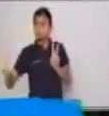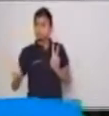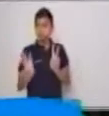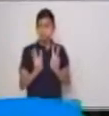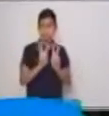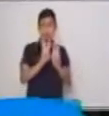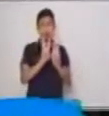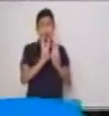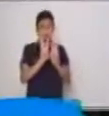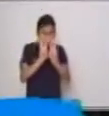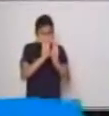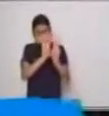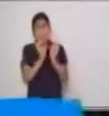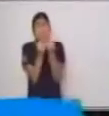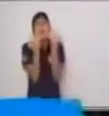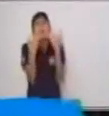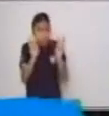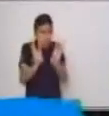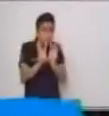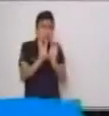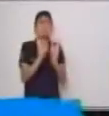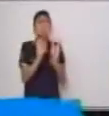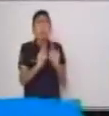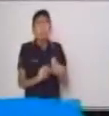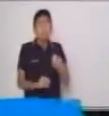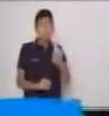¿Cuántos se agruparon? Contemos.